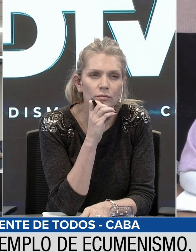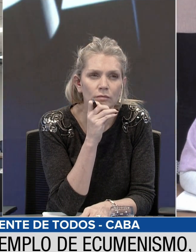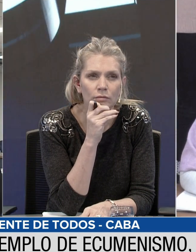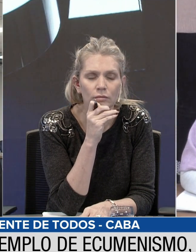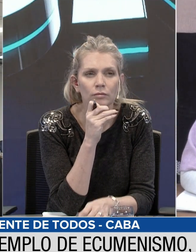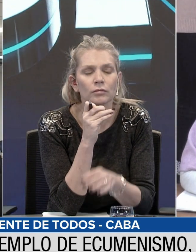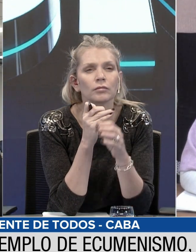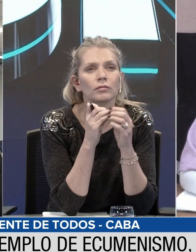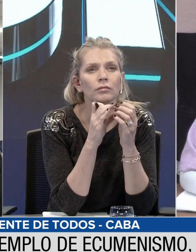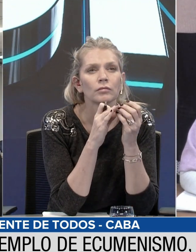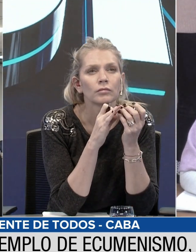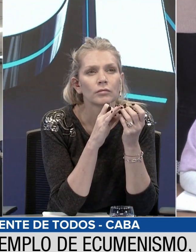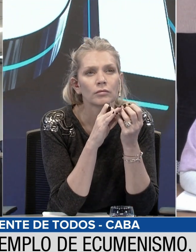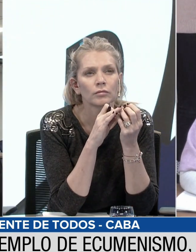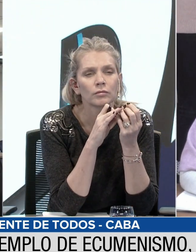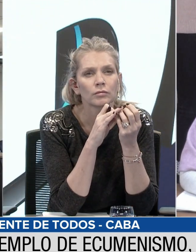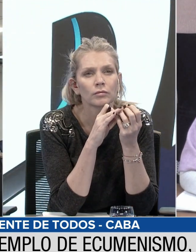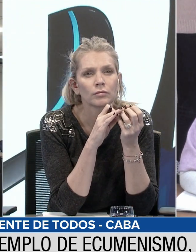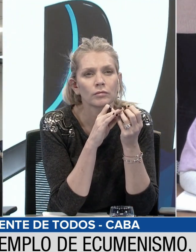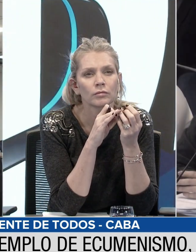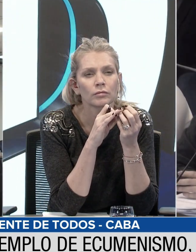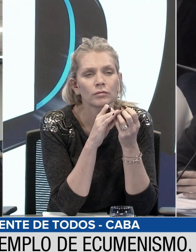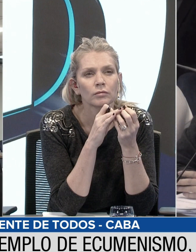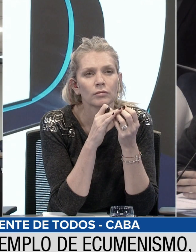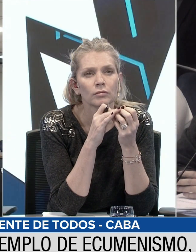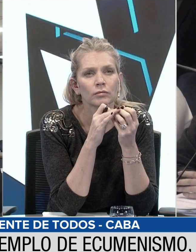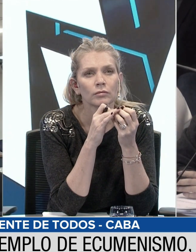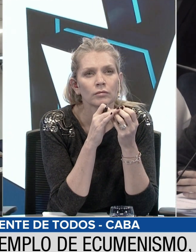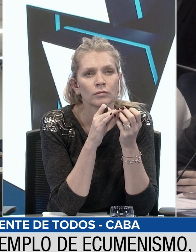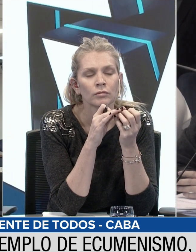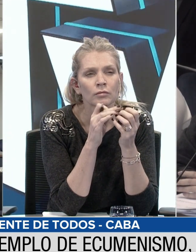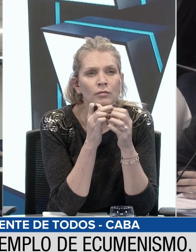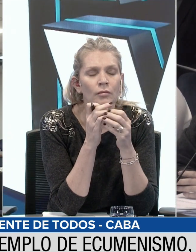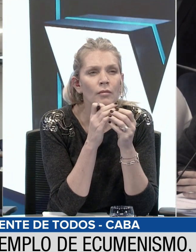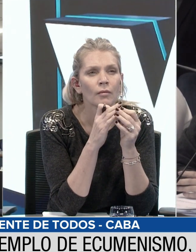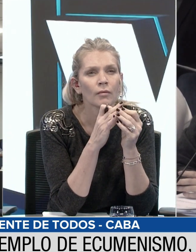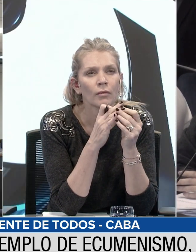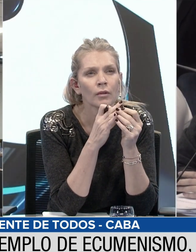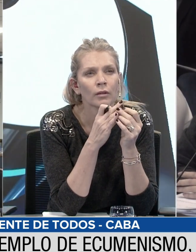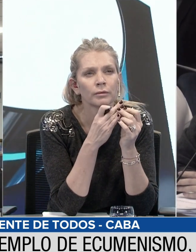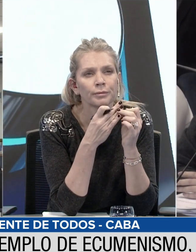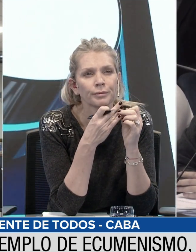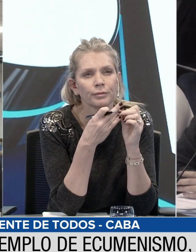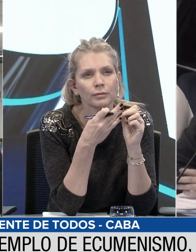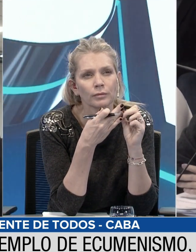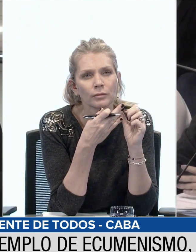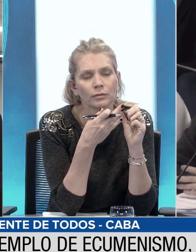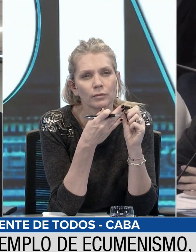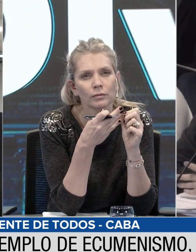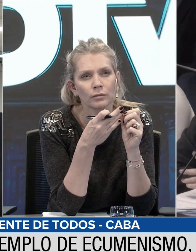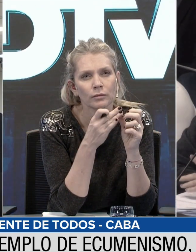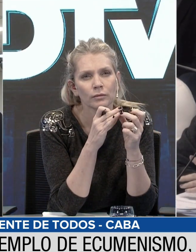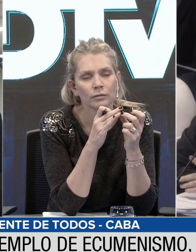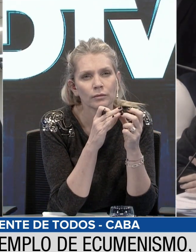practicar. Entonces, para mí, hoy es un orgullo ver que en las múltiples